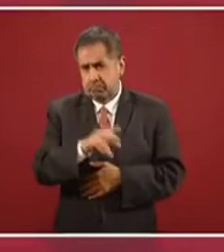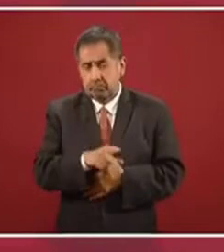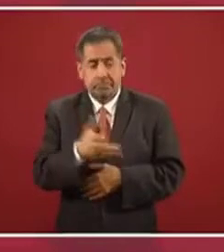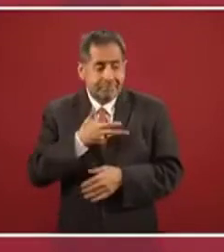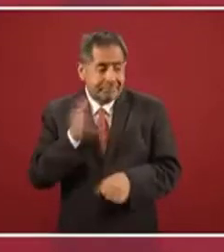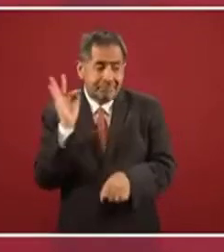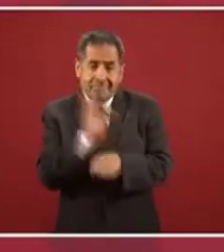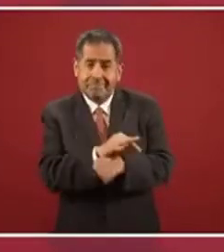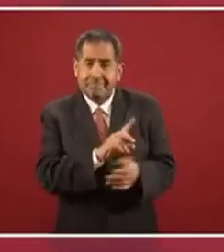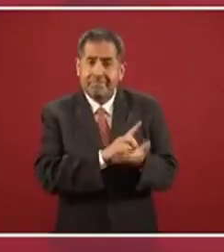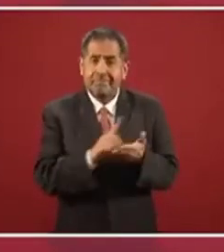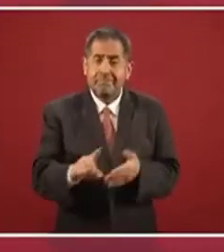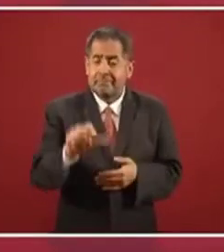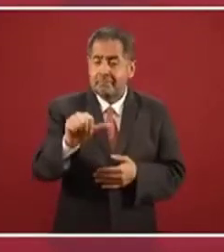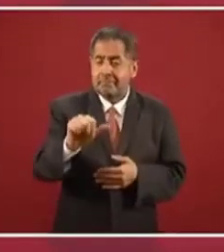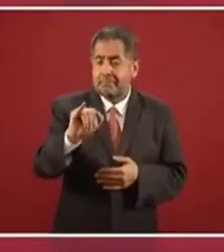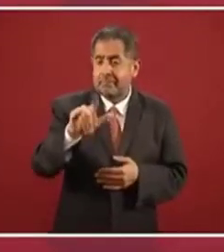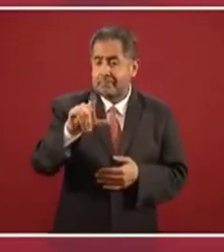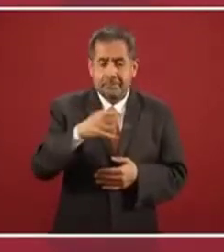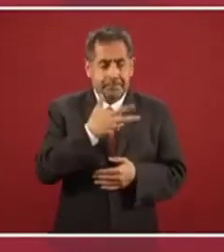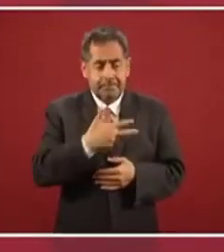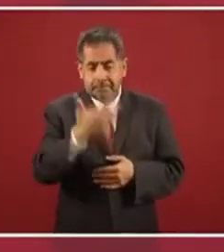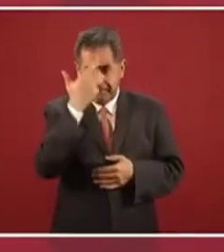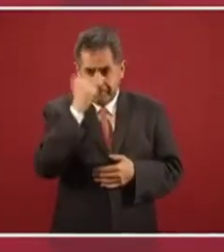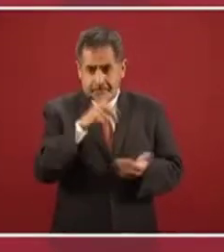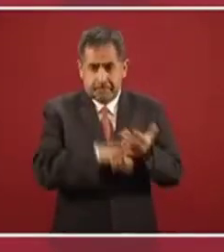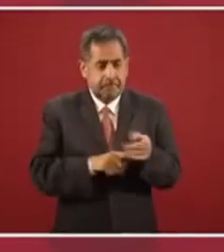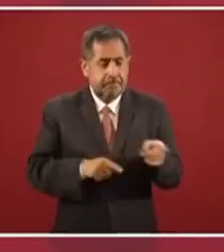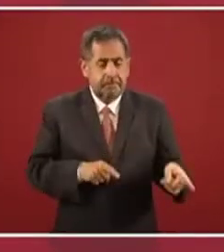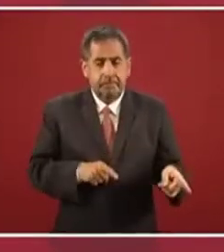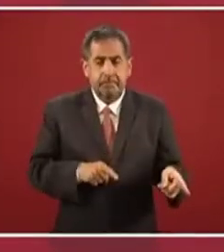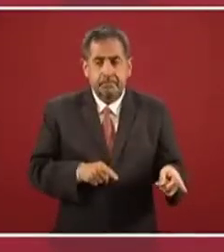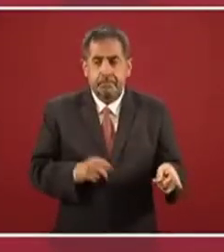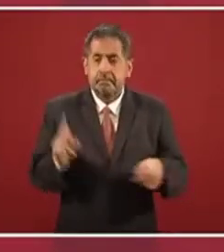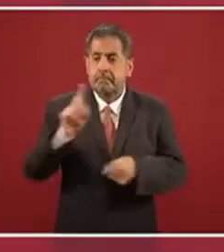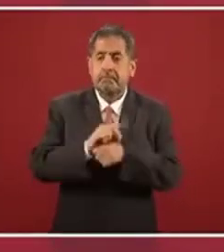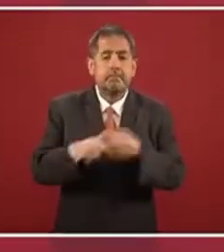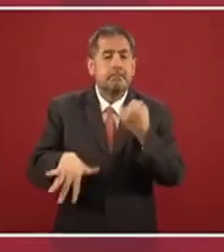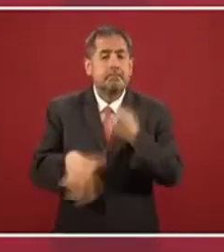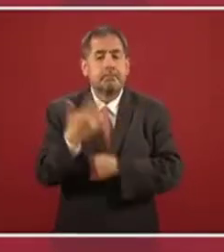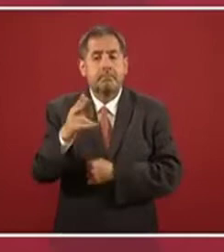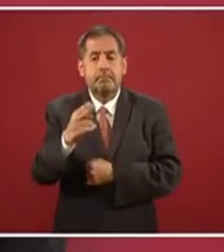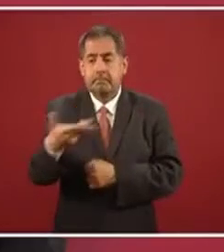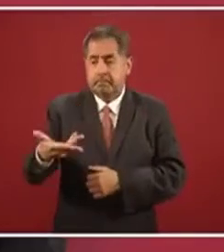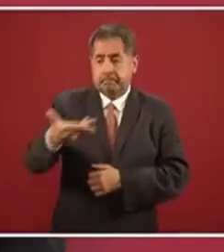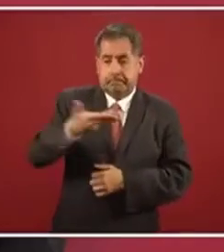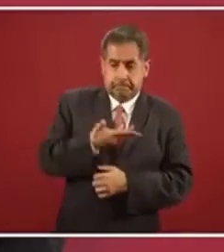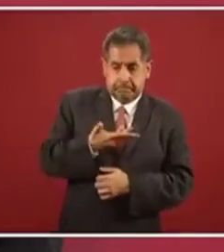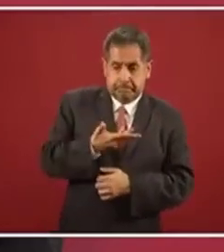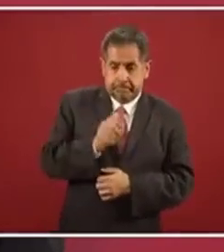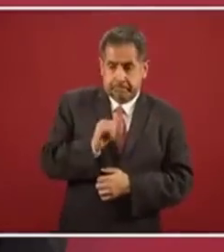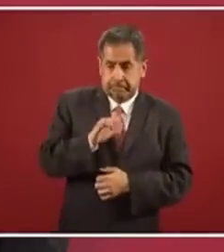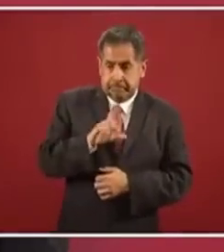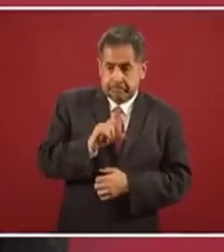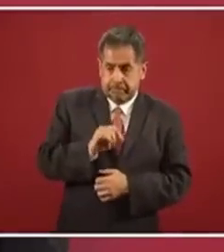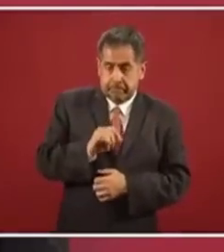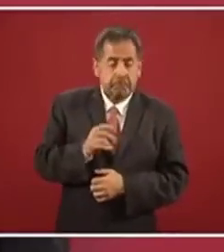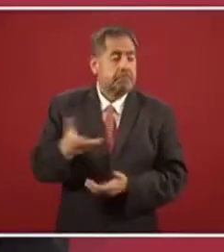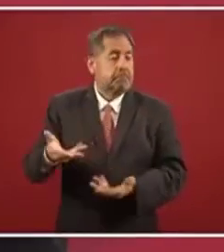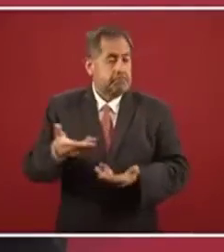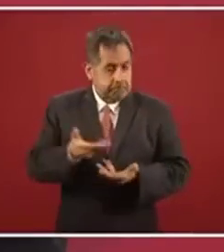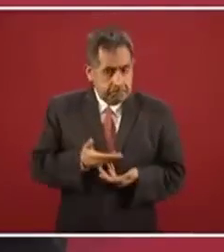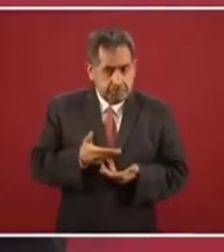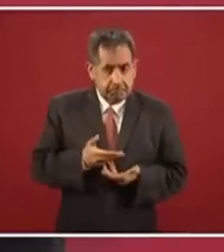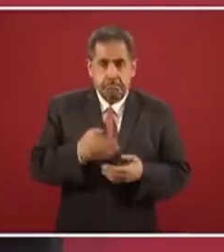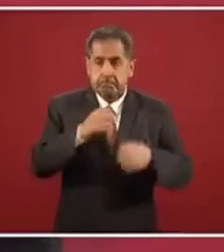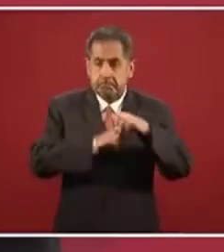asilo les asiste. Son personas que el día 15 de noviembre solicitaron asilo a México, fueron a